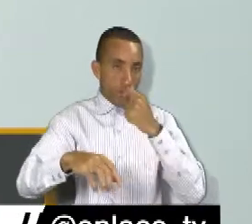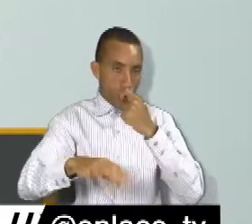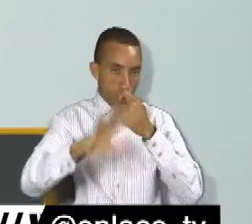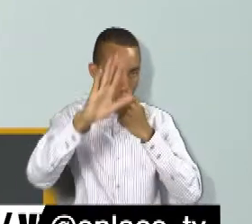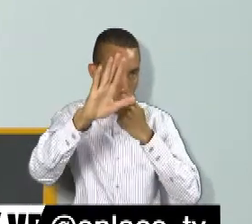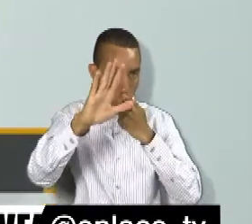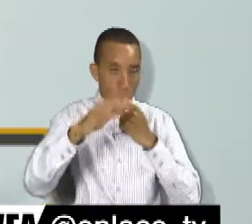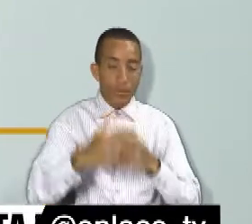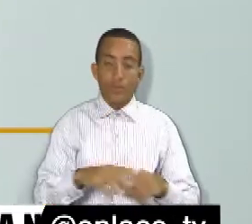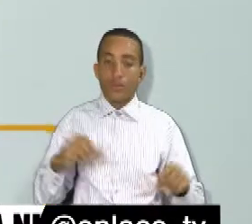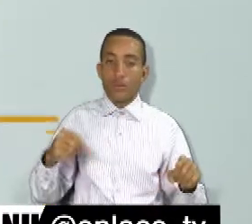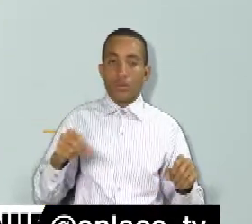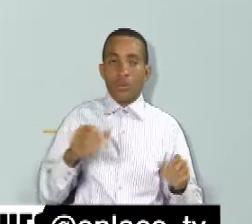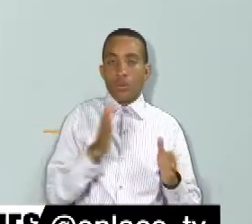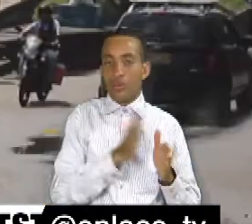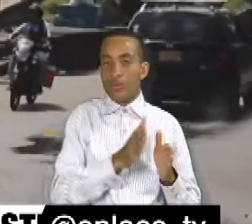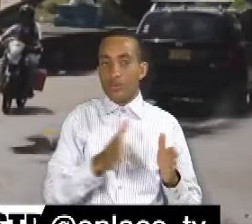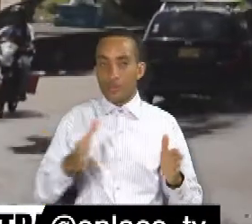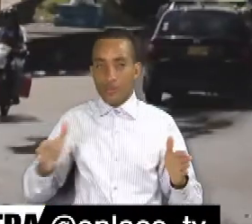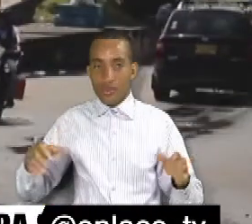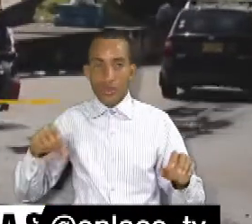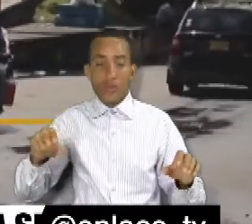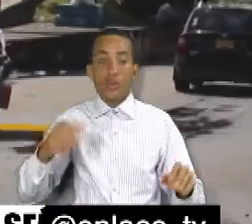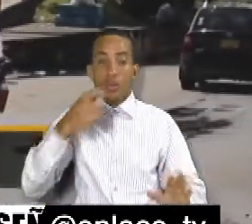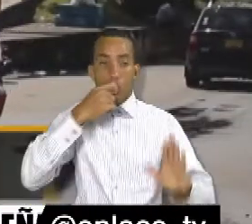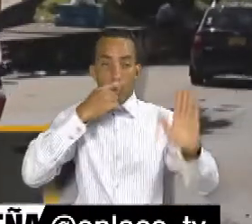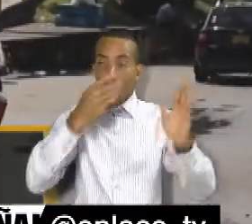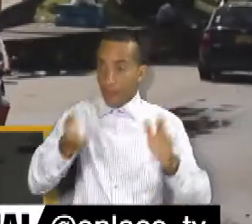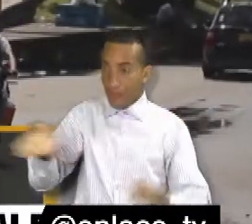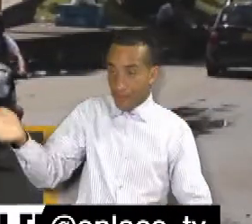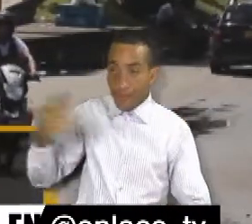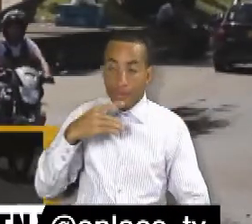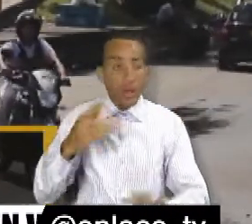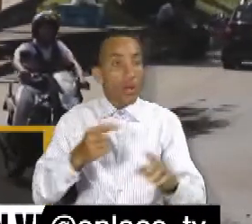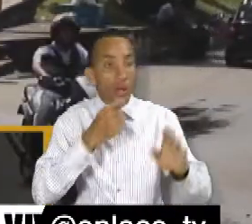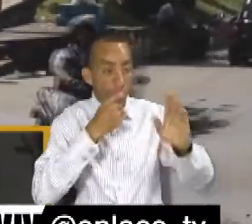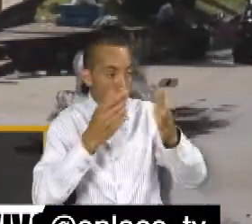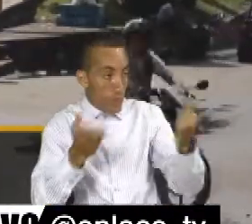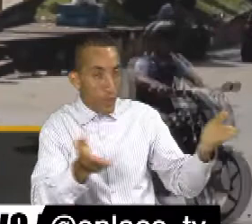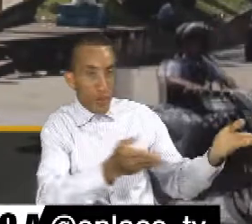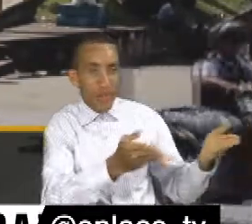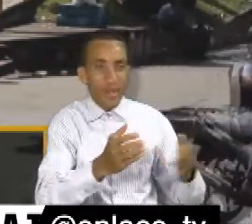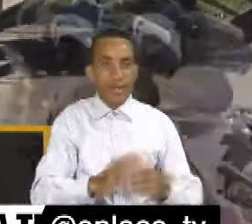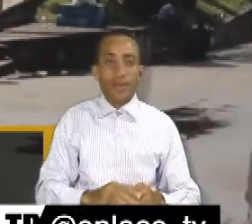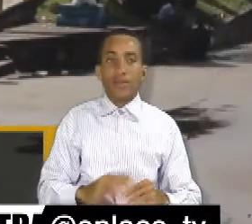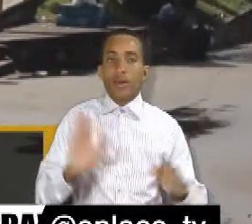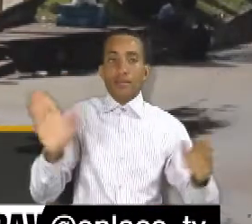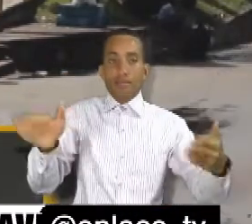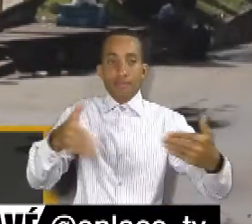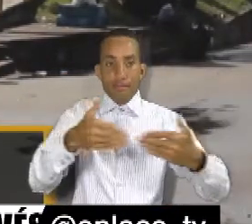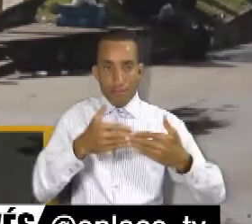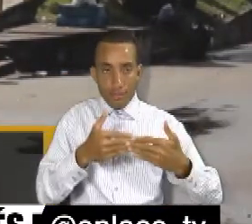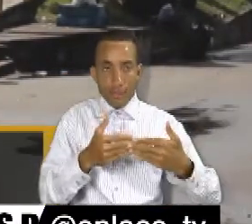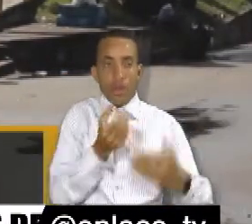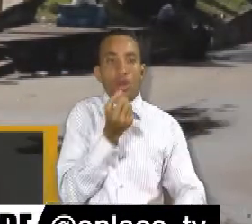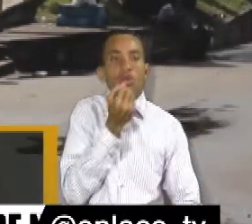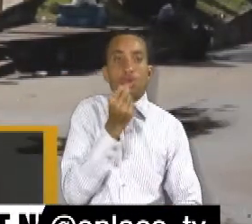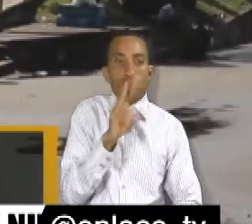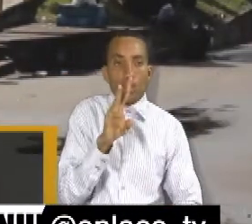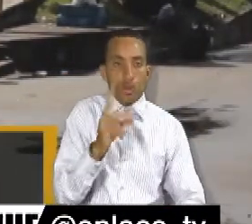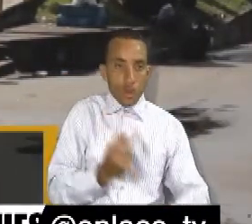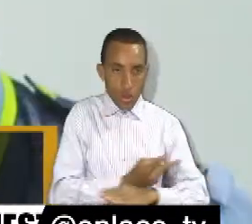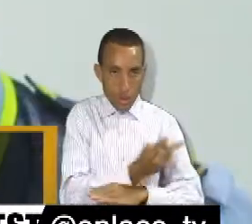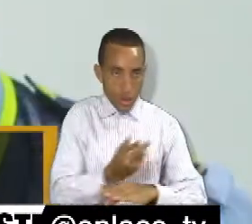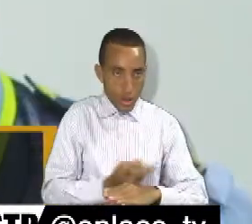motorizadas estarán controlando el tránsito para evitar congestiones viales en esta infraestructura que será cerrada por 12 horas continuas en ambos